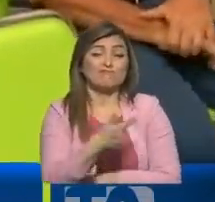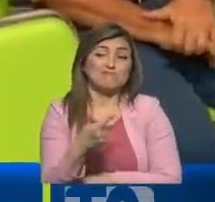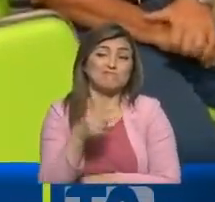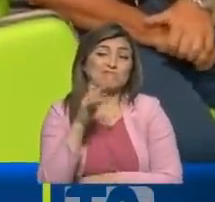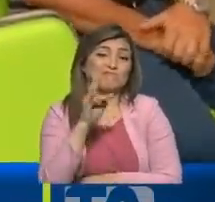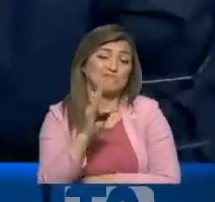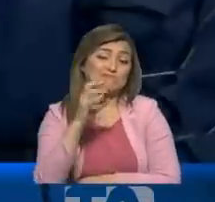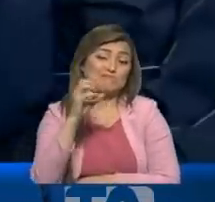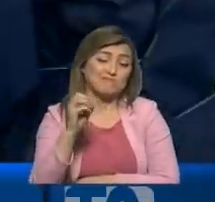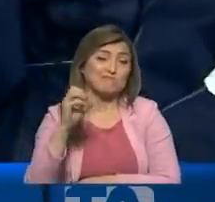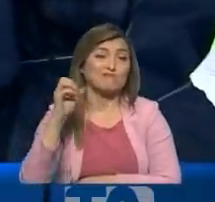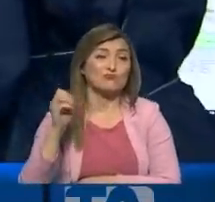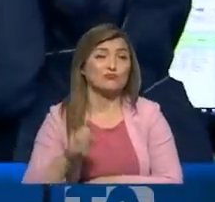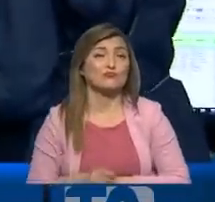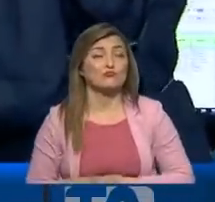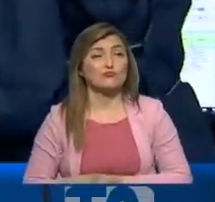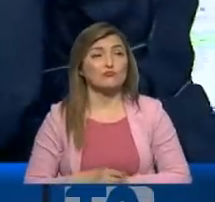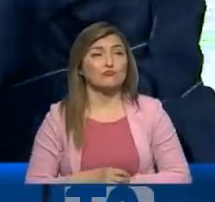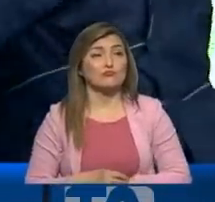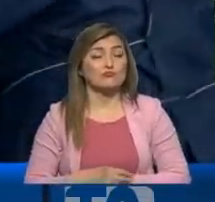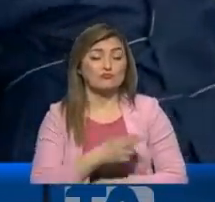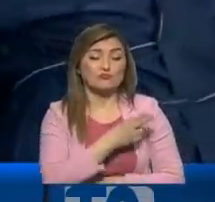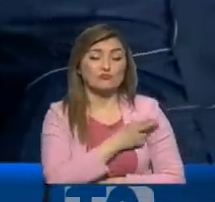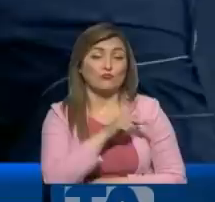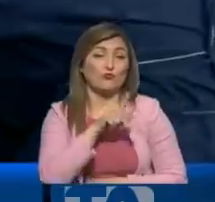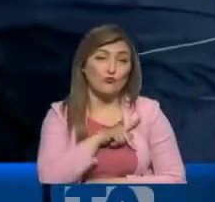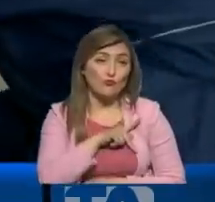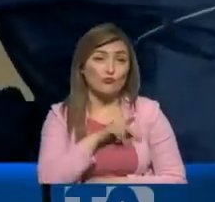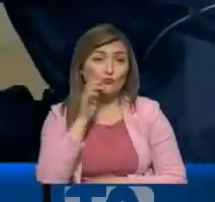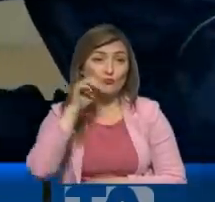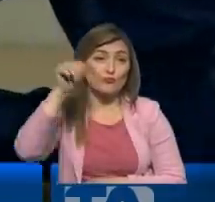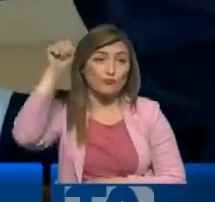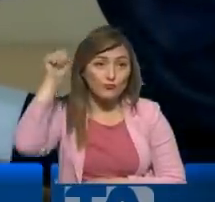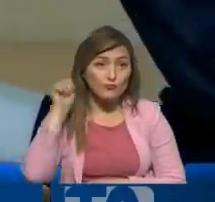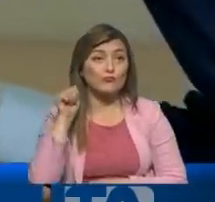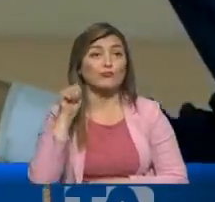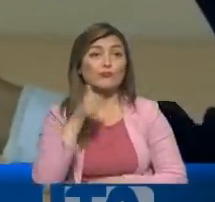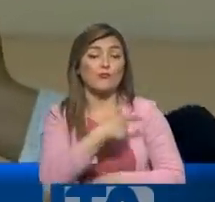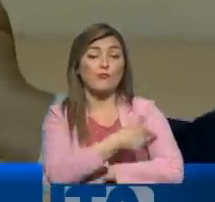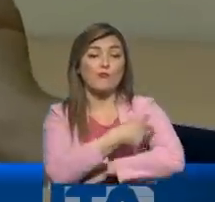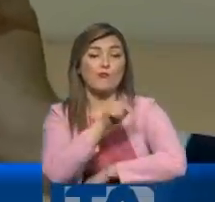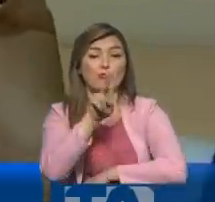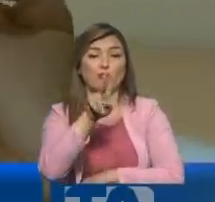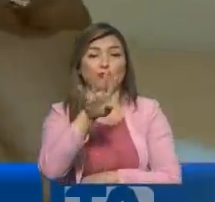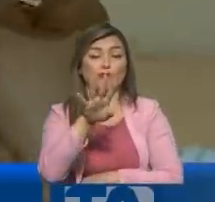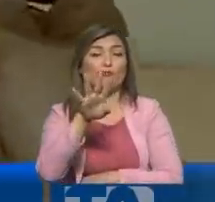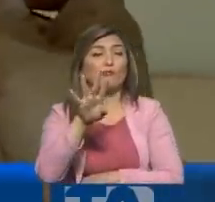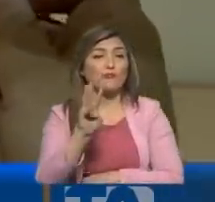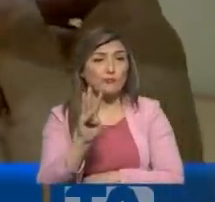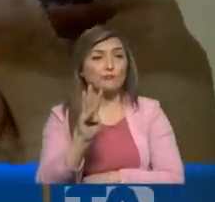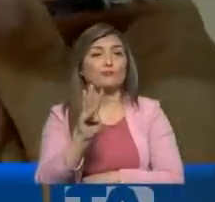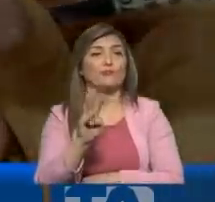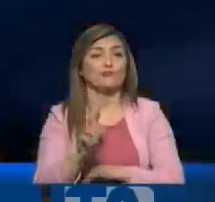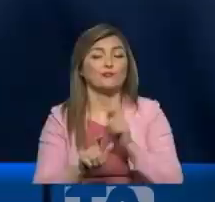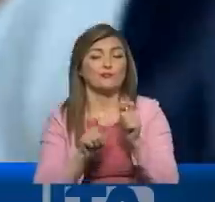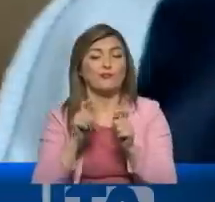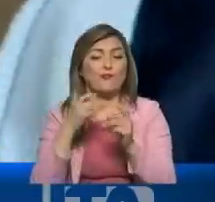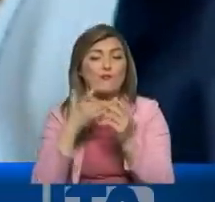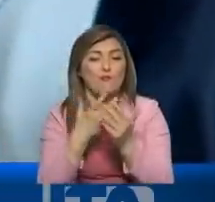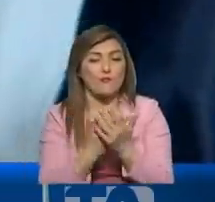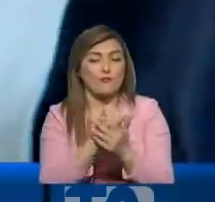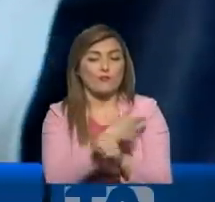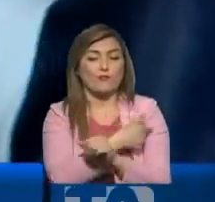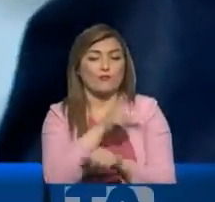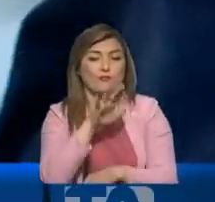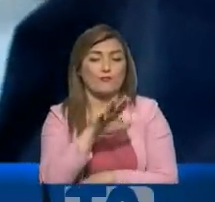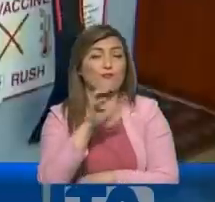de 700. En la Universidad Politécnica, ayer se vacunaron a 246 personas, cuando llegaron dosis para